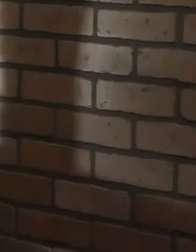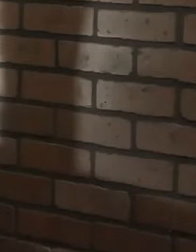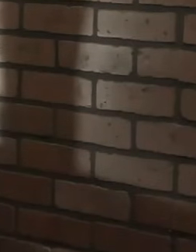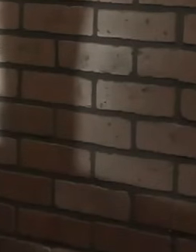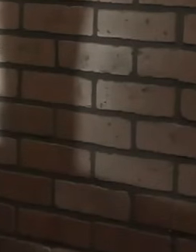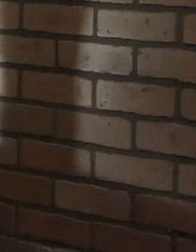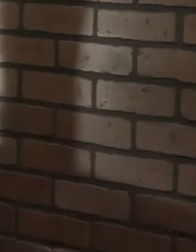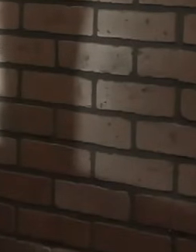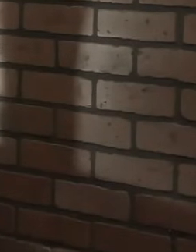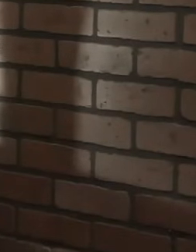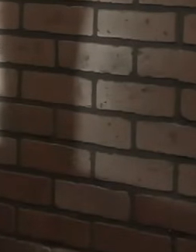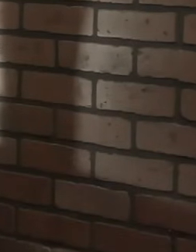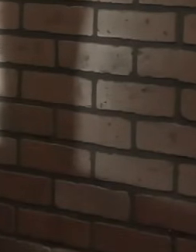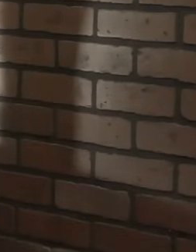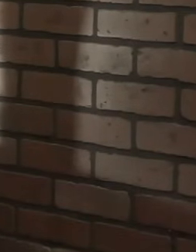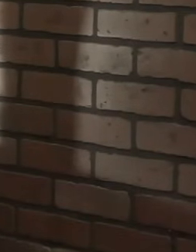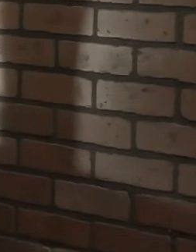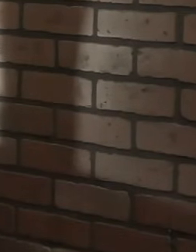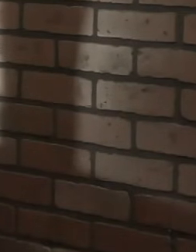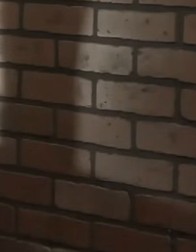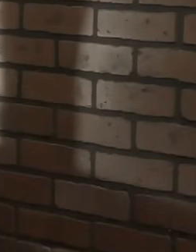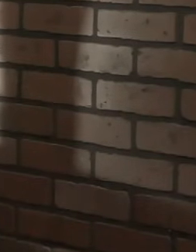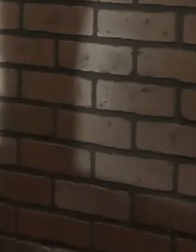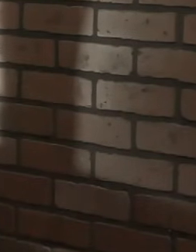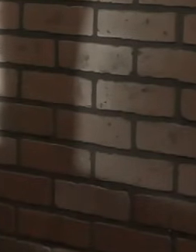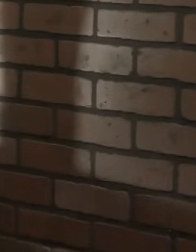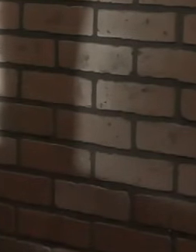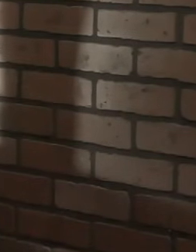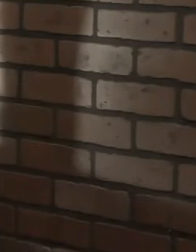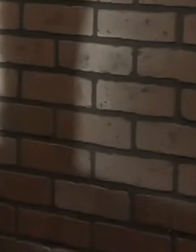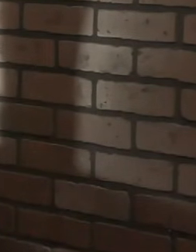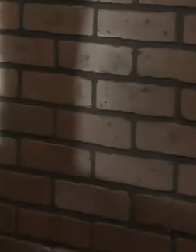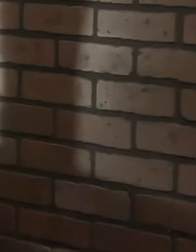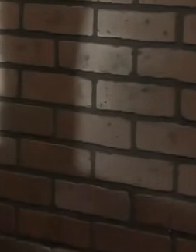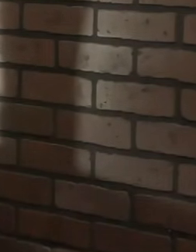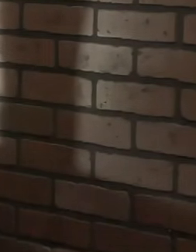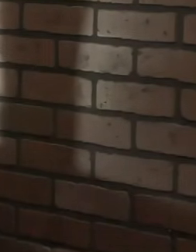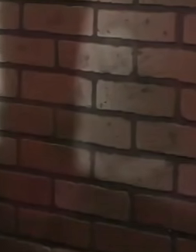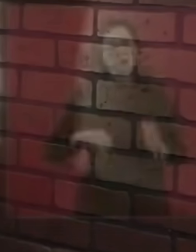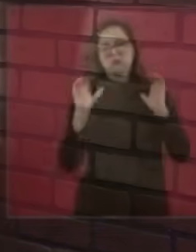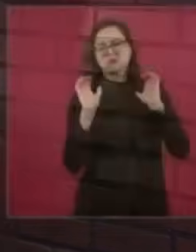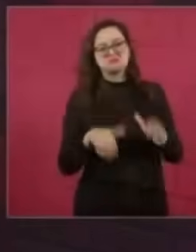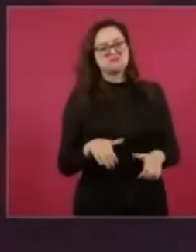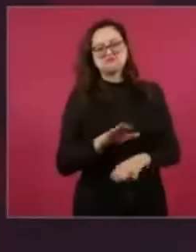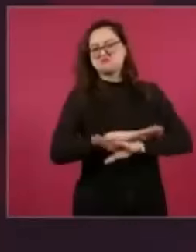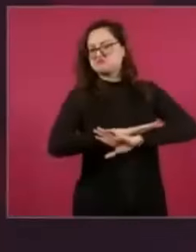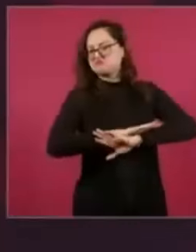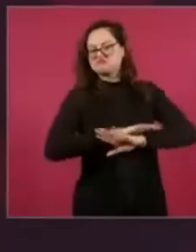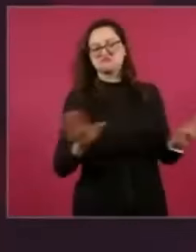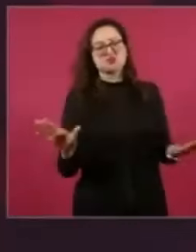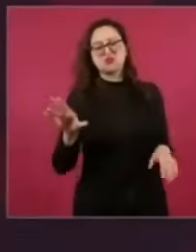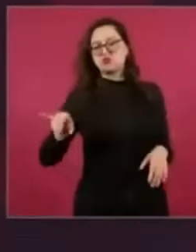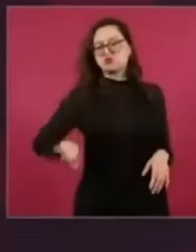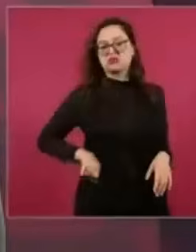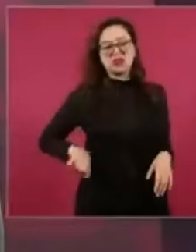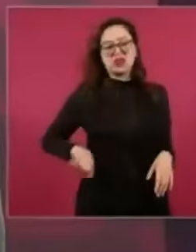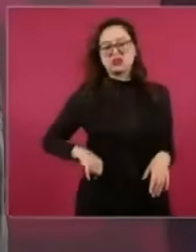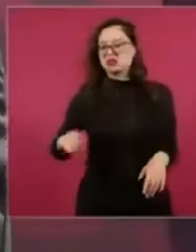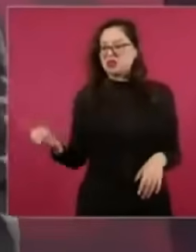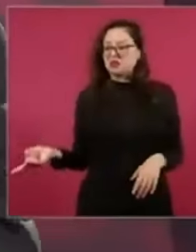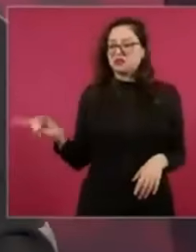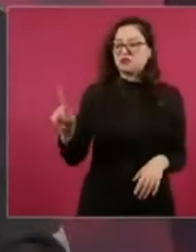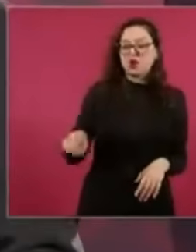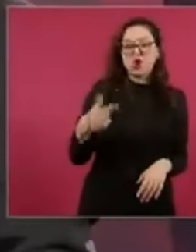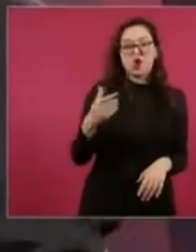Andrés López Beltrán, sí va a participar. No dice que va a participar en